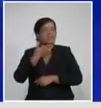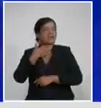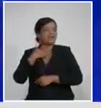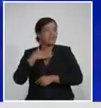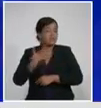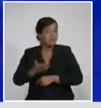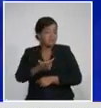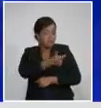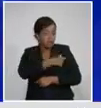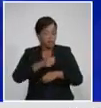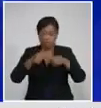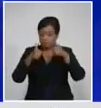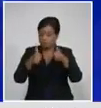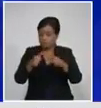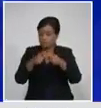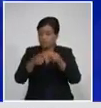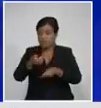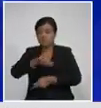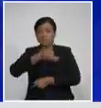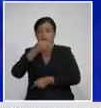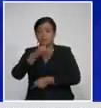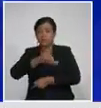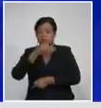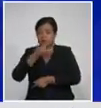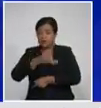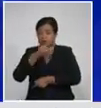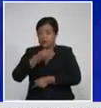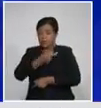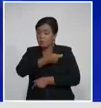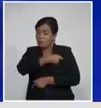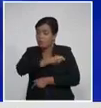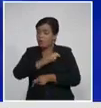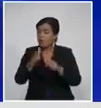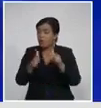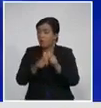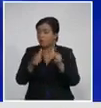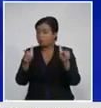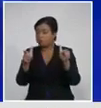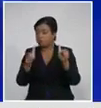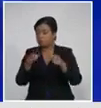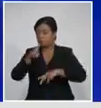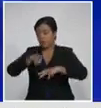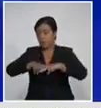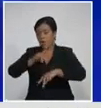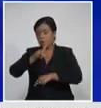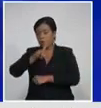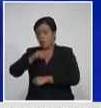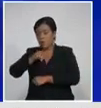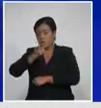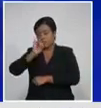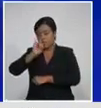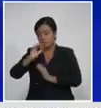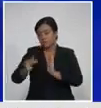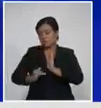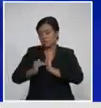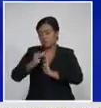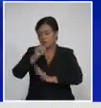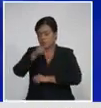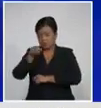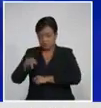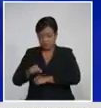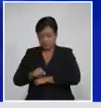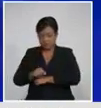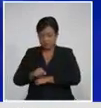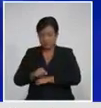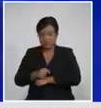explicado que incluye a una amplia población de La Habana, 1,7 millones de capitalinos. ¿En qué consiste un